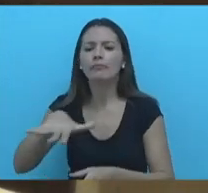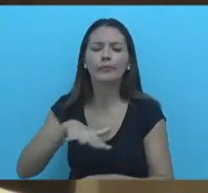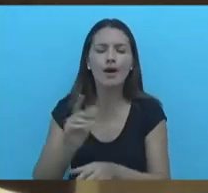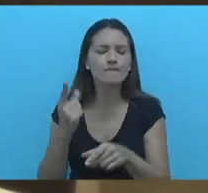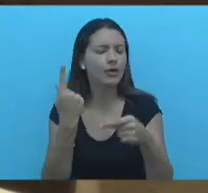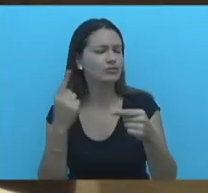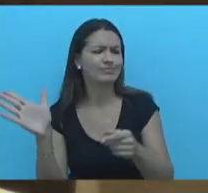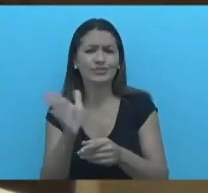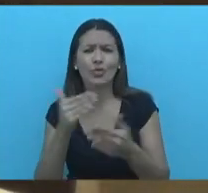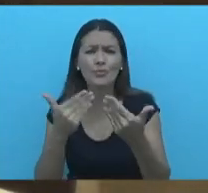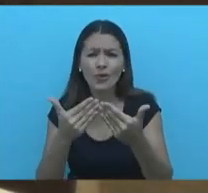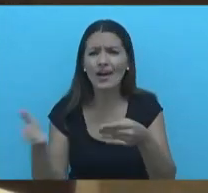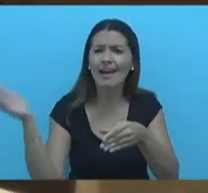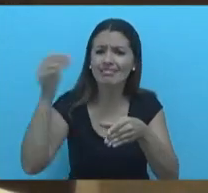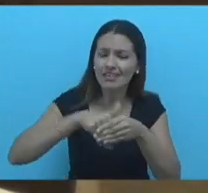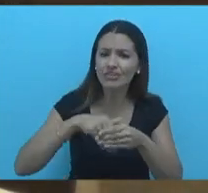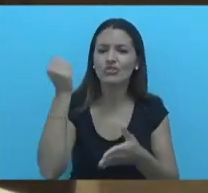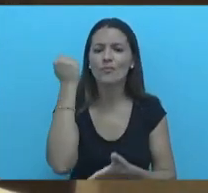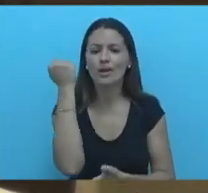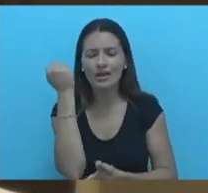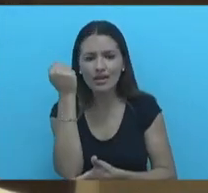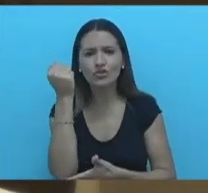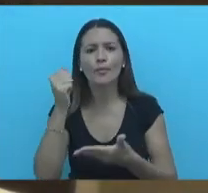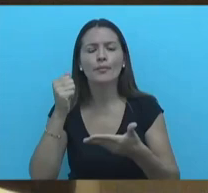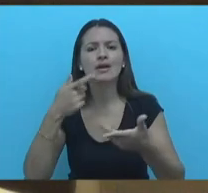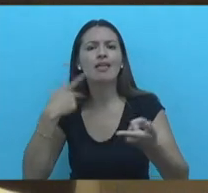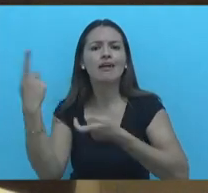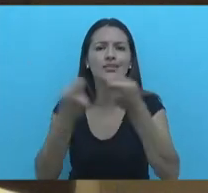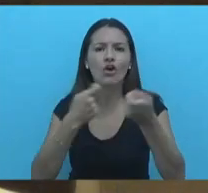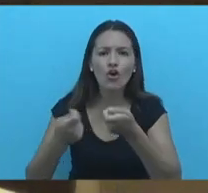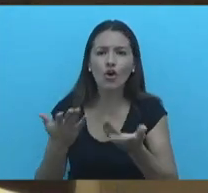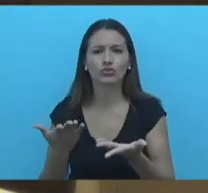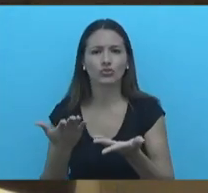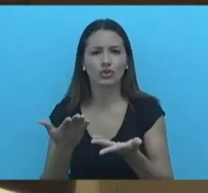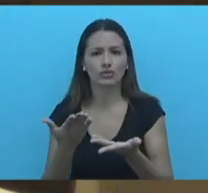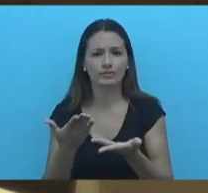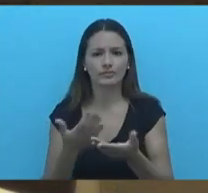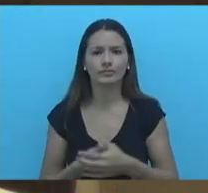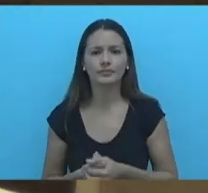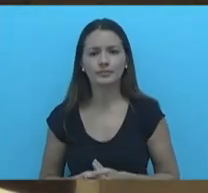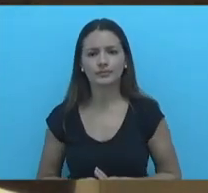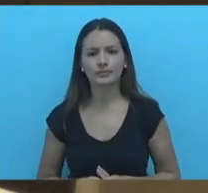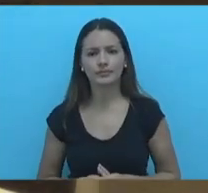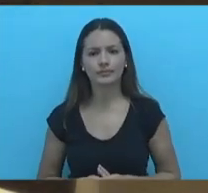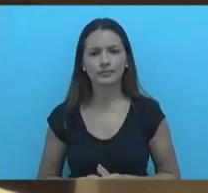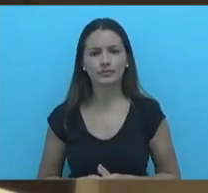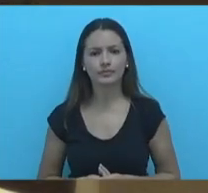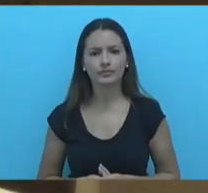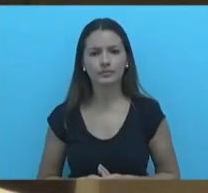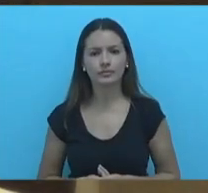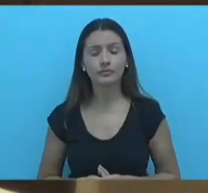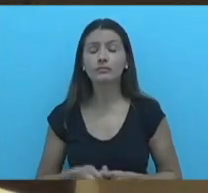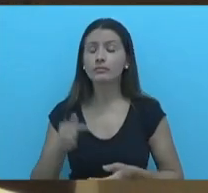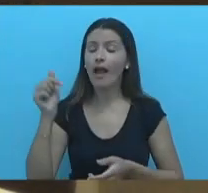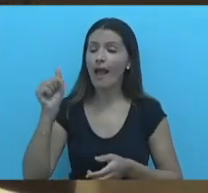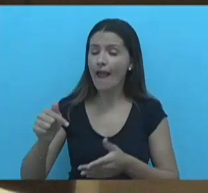la economía, el mercado, sea un instrumento de esa integración y no el fin en sí mismo, fin último. Lo que se viene discutiendo es un tratado de libre